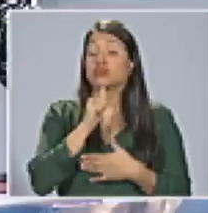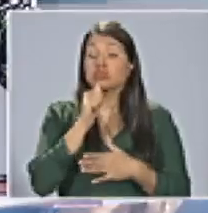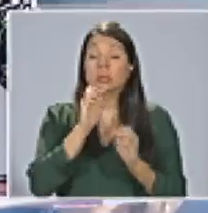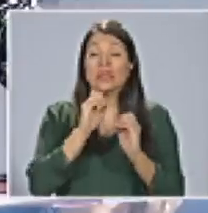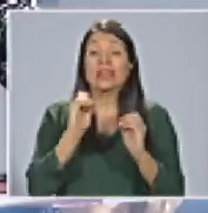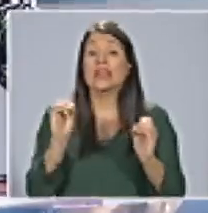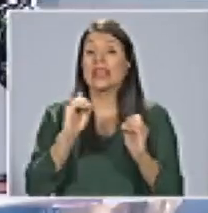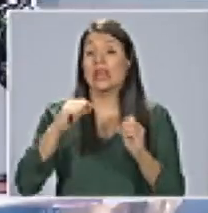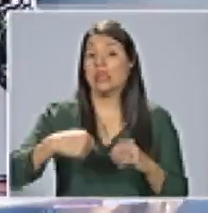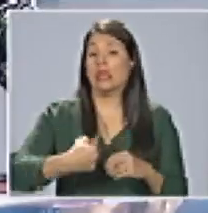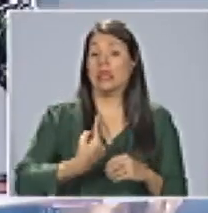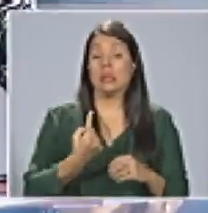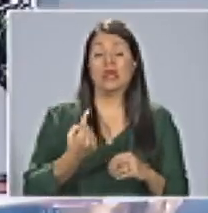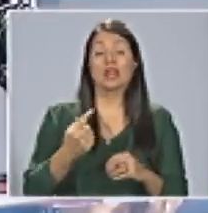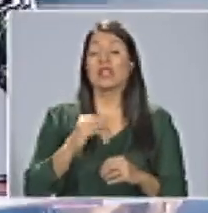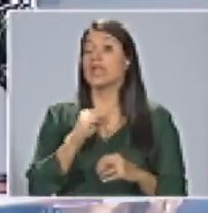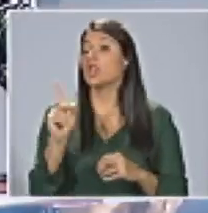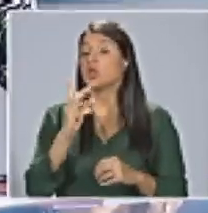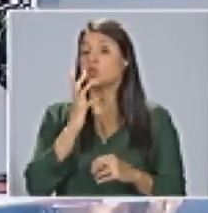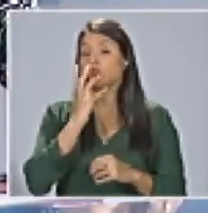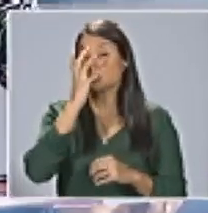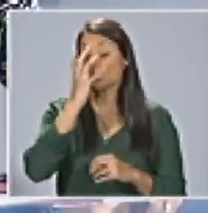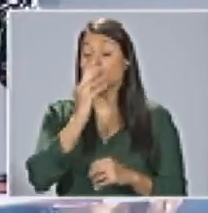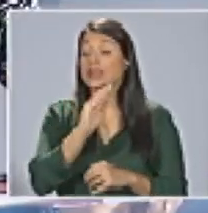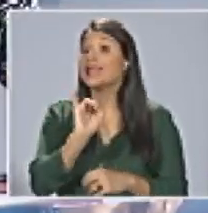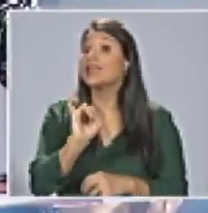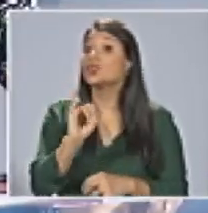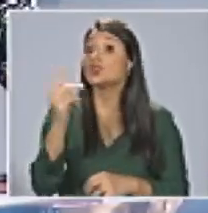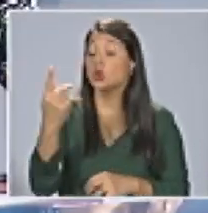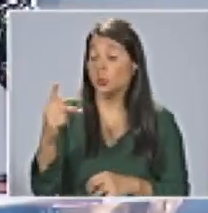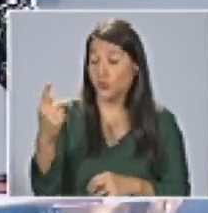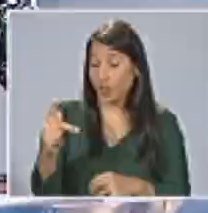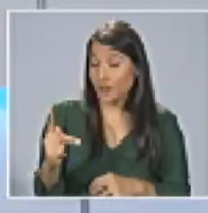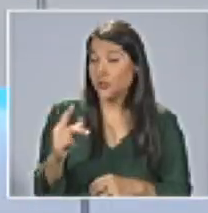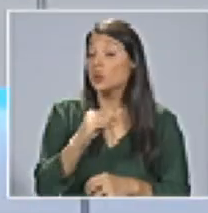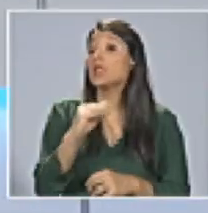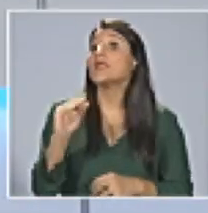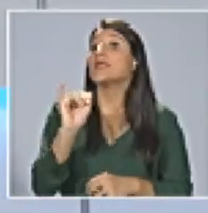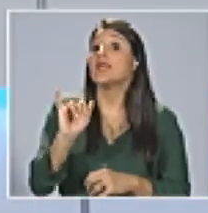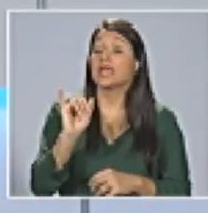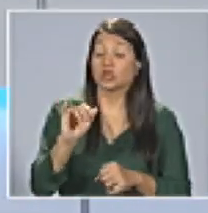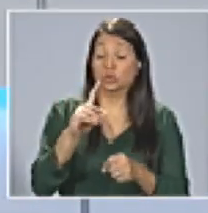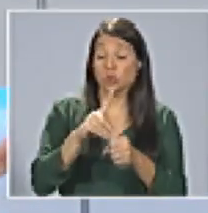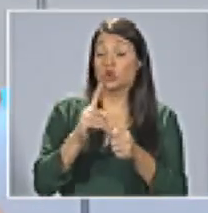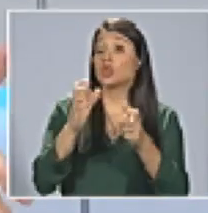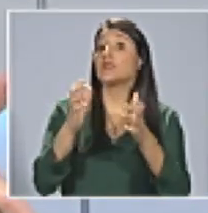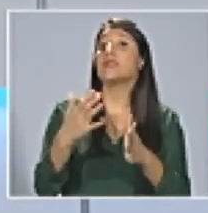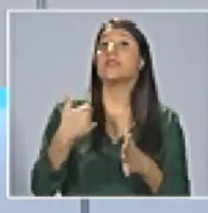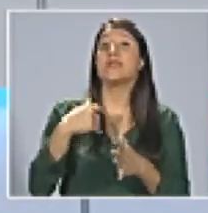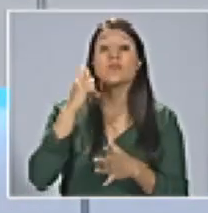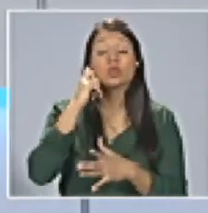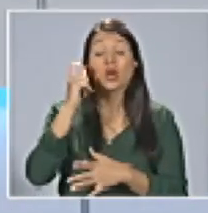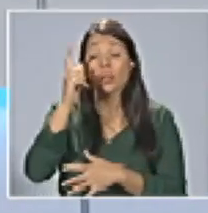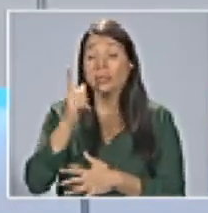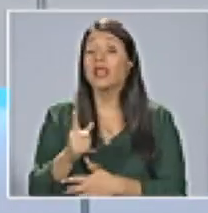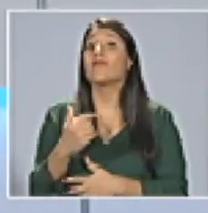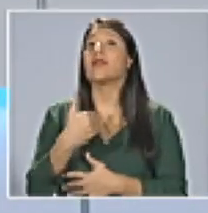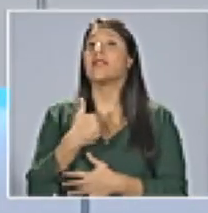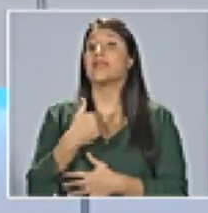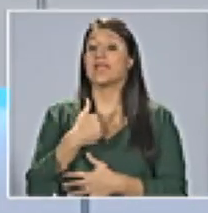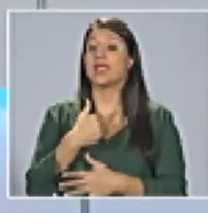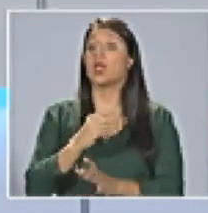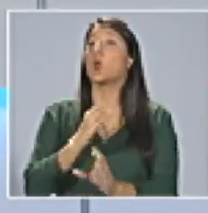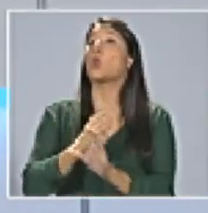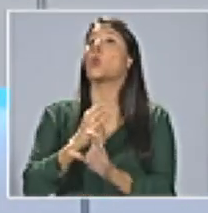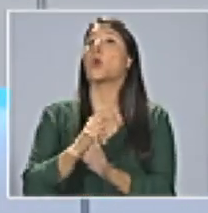crítica externa, no se airea, y eso es un riesgo, y en eso los señores diputados y diputadas tendrán que tener la